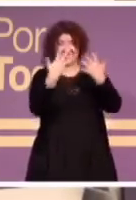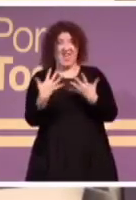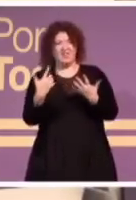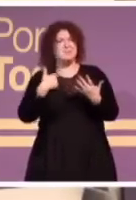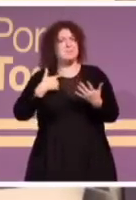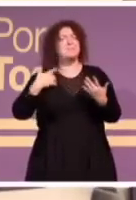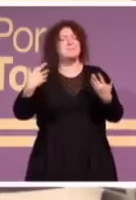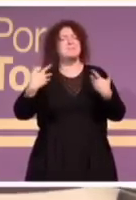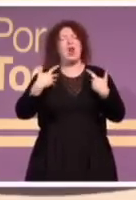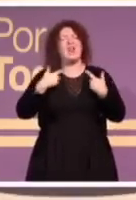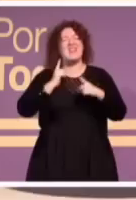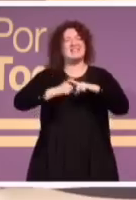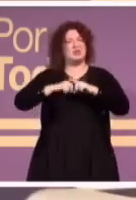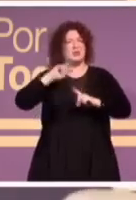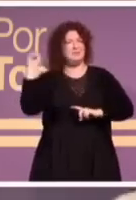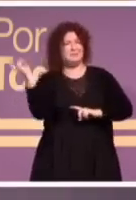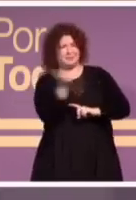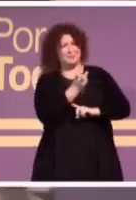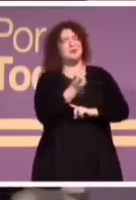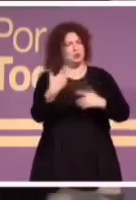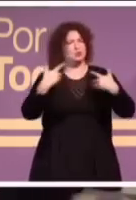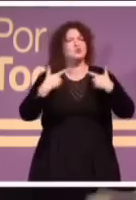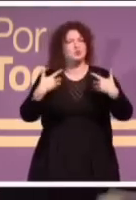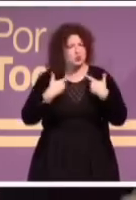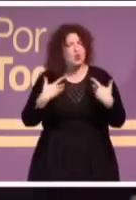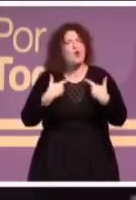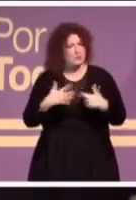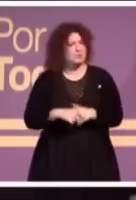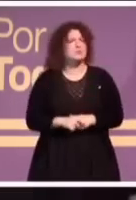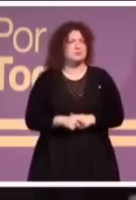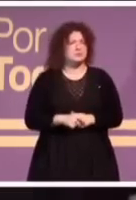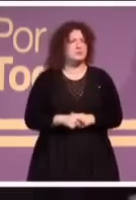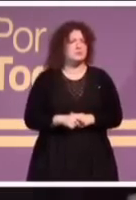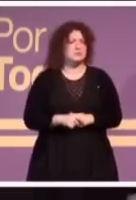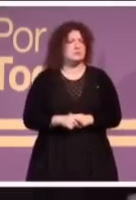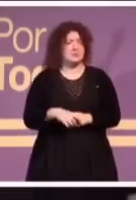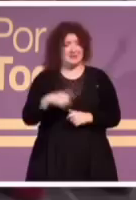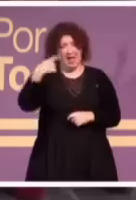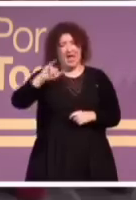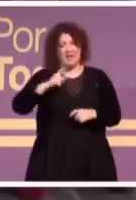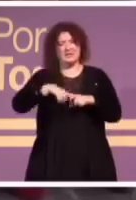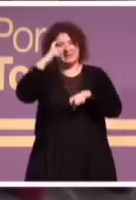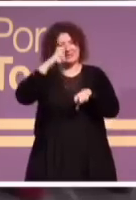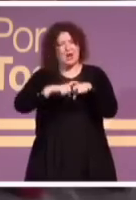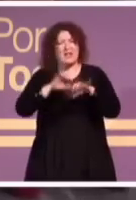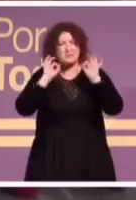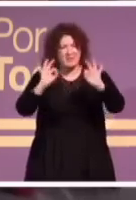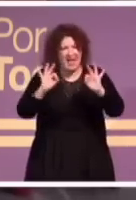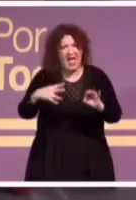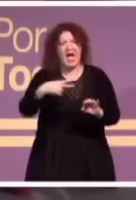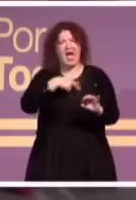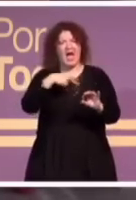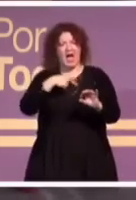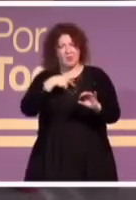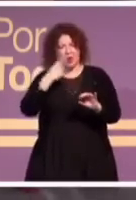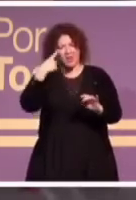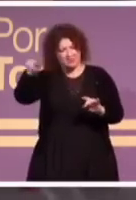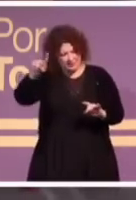sufren violencias sexuales y hace que tengan psicólogas especializadas, abogadas como Carla,